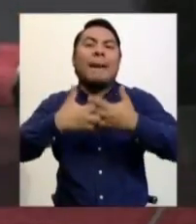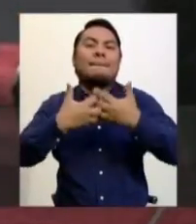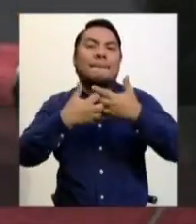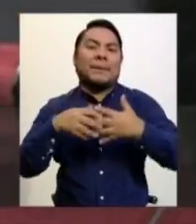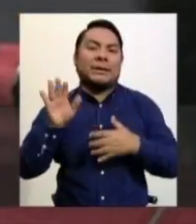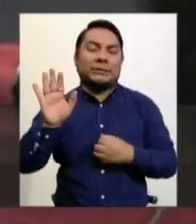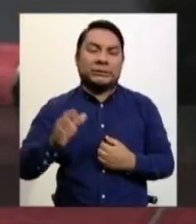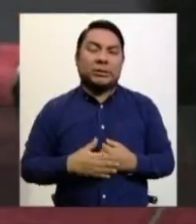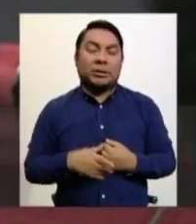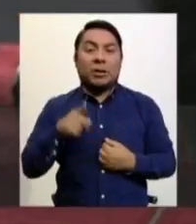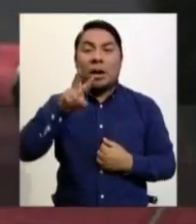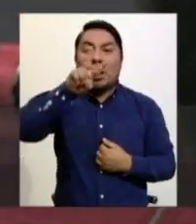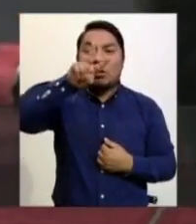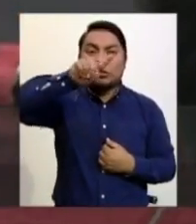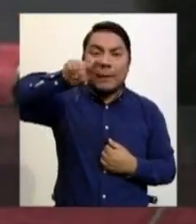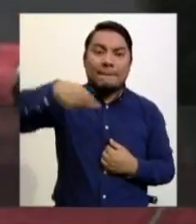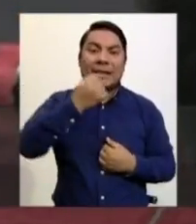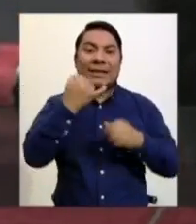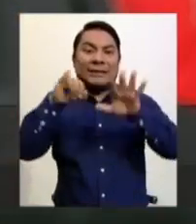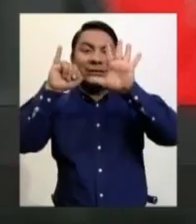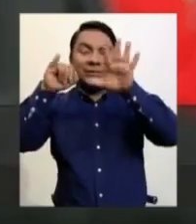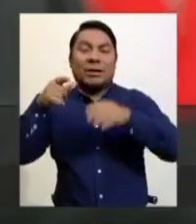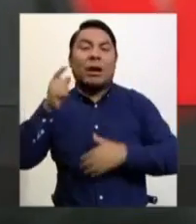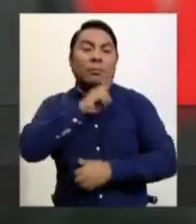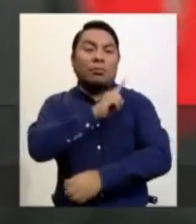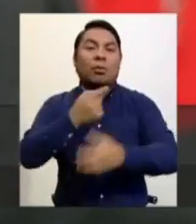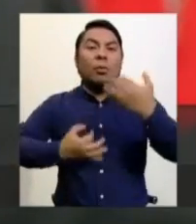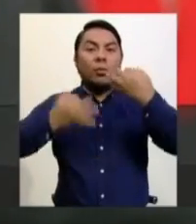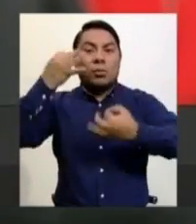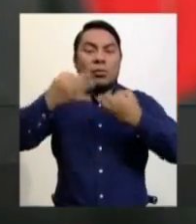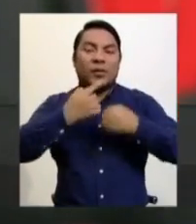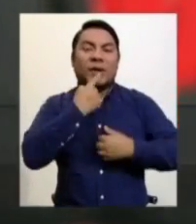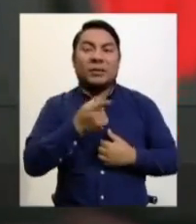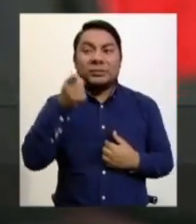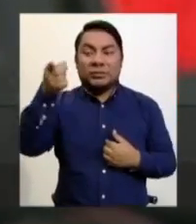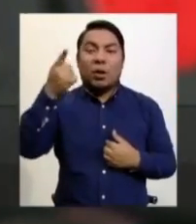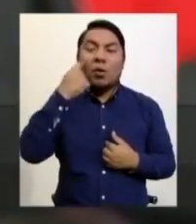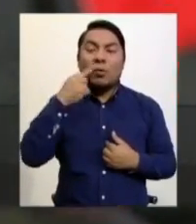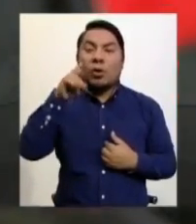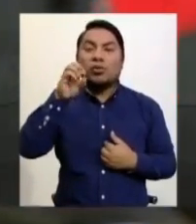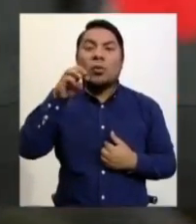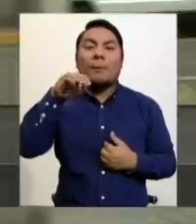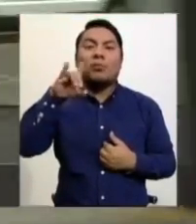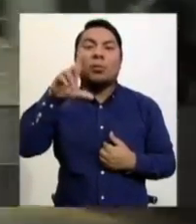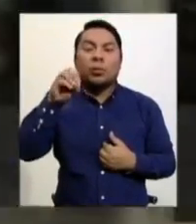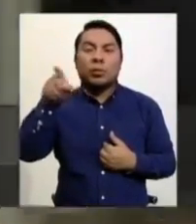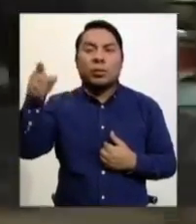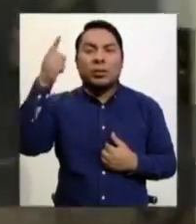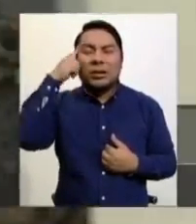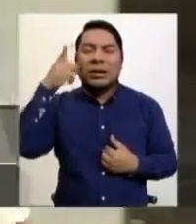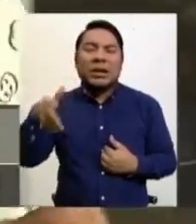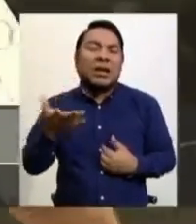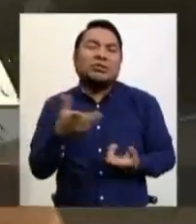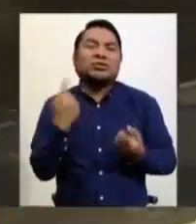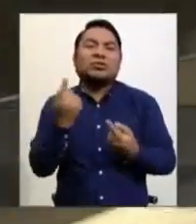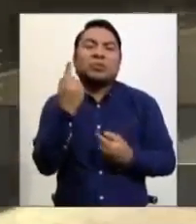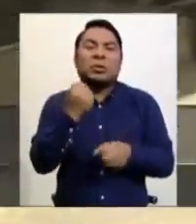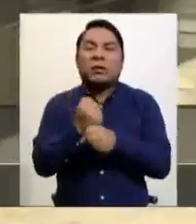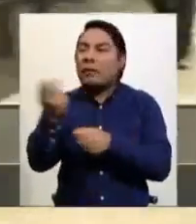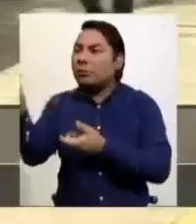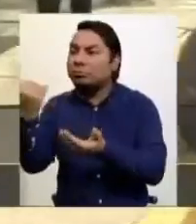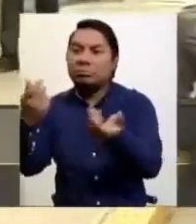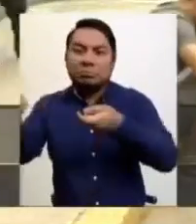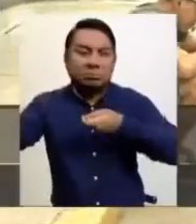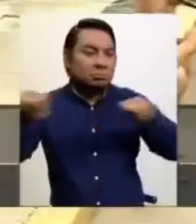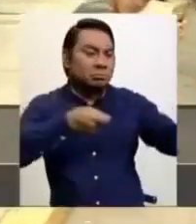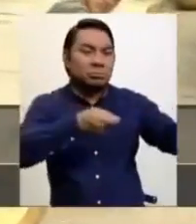Company. En el 2016, el Poder Judicial consideró a Rómulo León como un gestor de interés, por lo que no había cometido